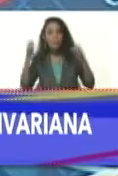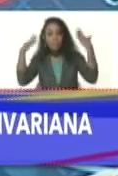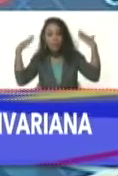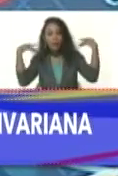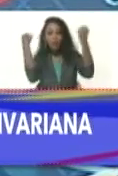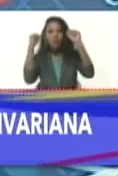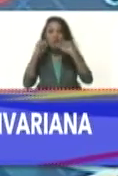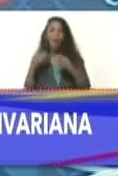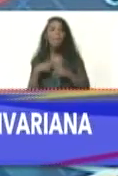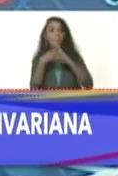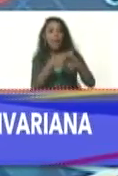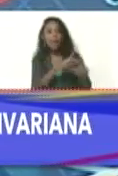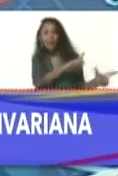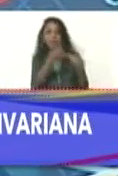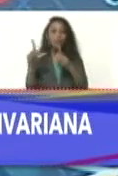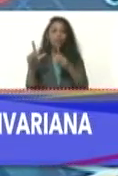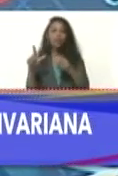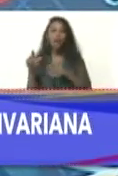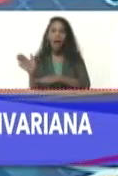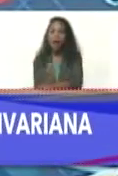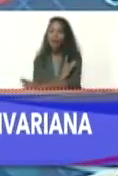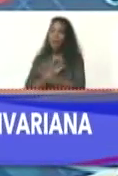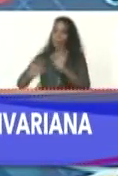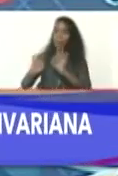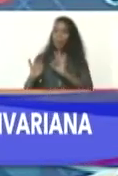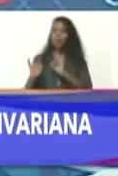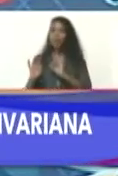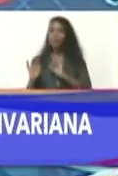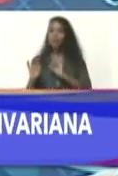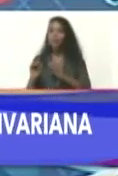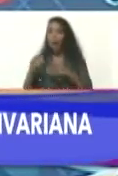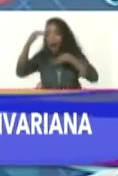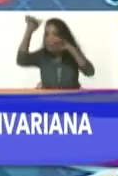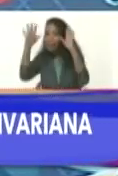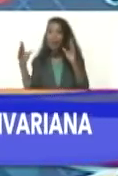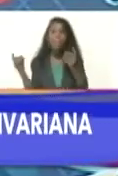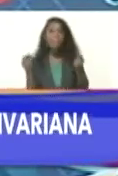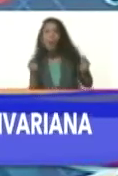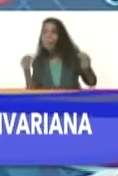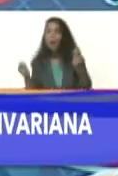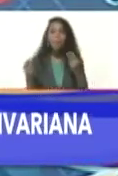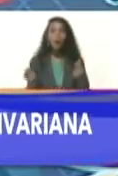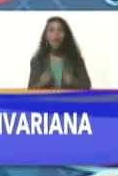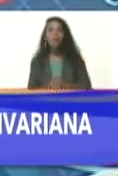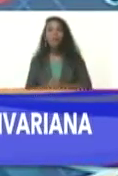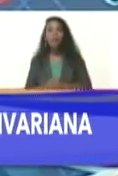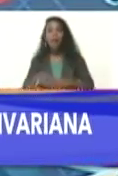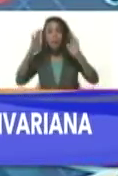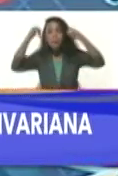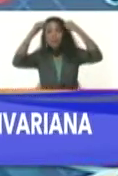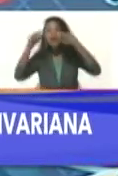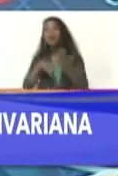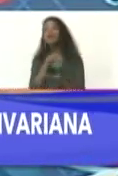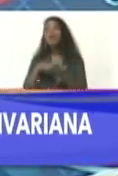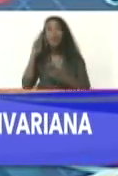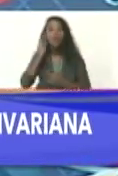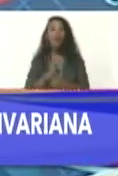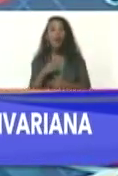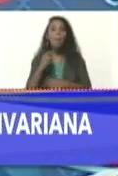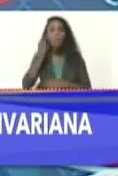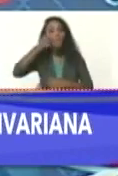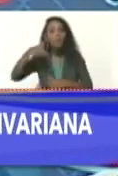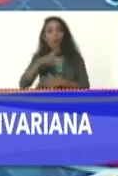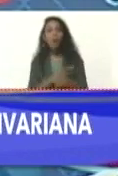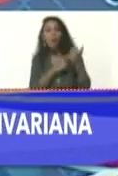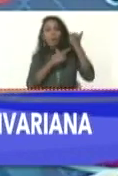lista, presta y preparada. Orgulloso me siento de nuestra Fuerza Armada Nacional Bolivariana. Y la Milicia Nacional Bolivariana, pueblo en